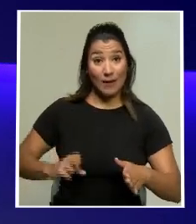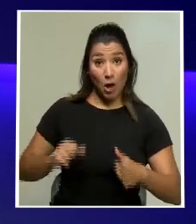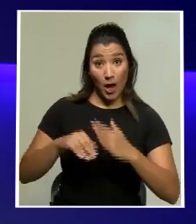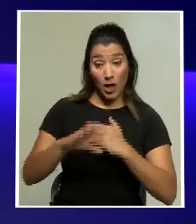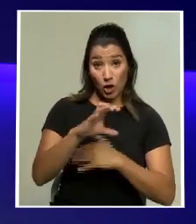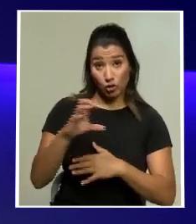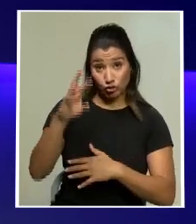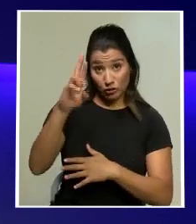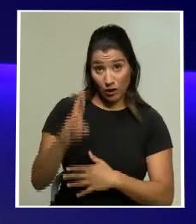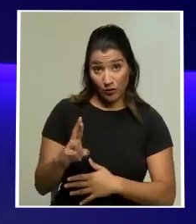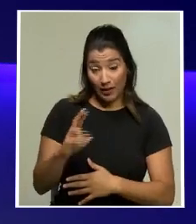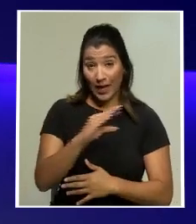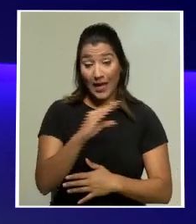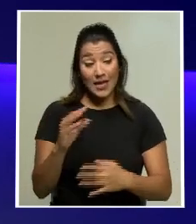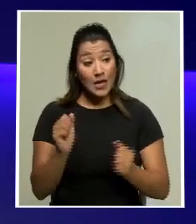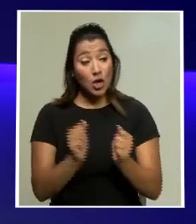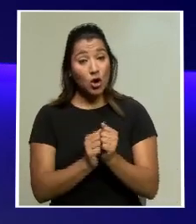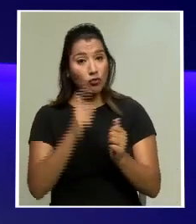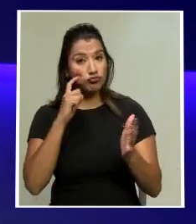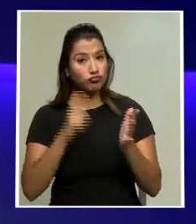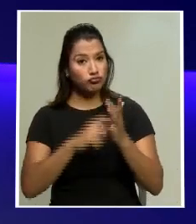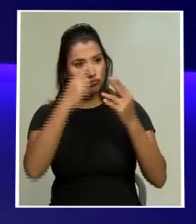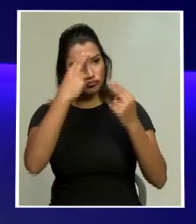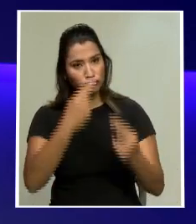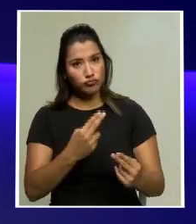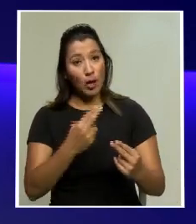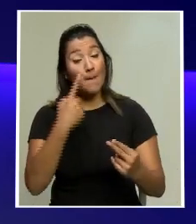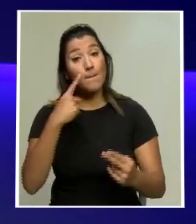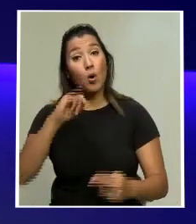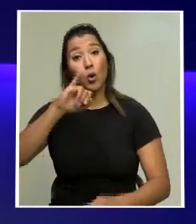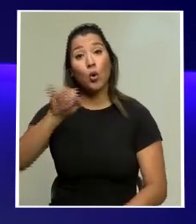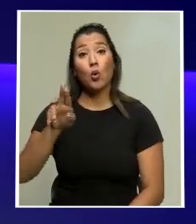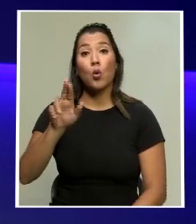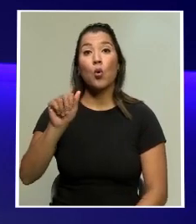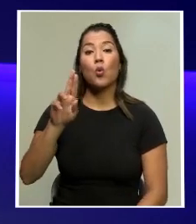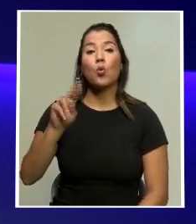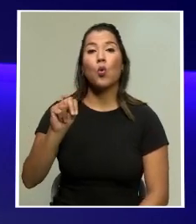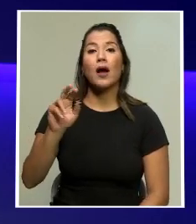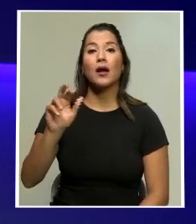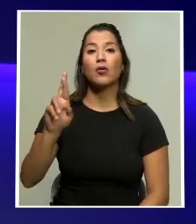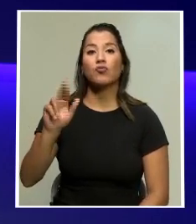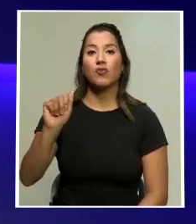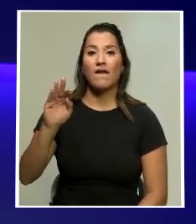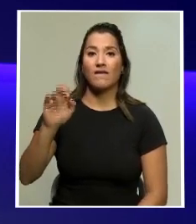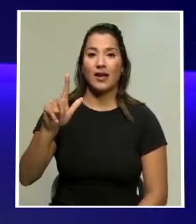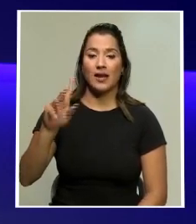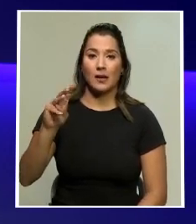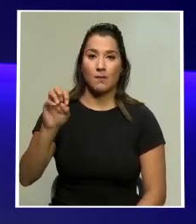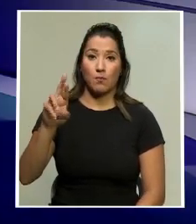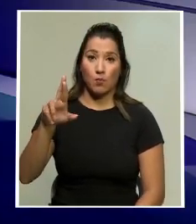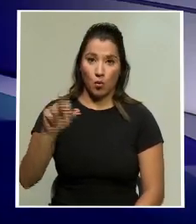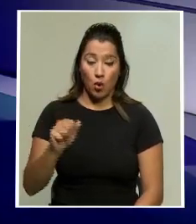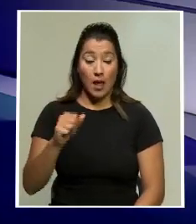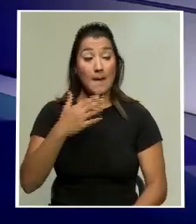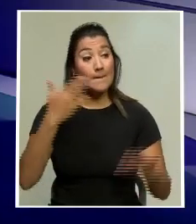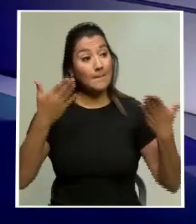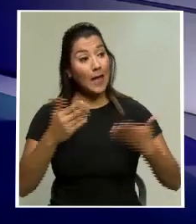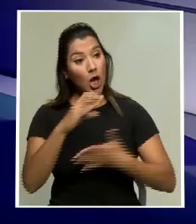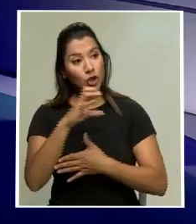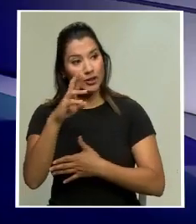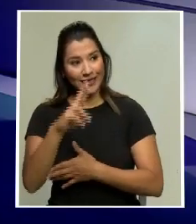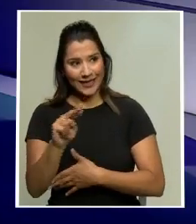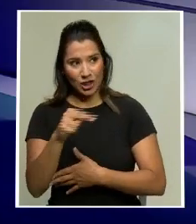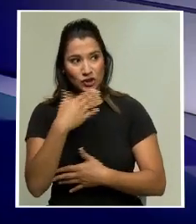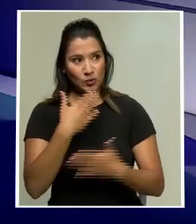Rica con la Orden de Honor Juan Rafael Mora. Bienvenido a Costa Rica Noticias, Sebastián Baquerano. Buenas noches.